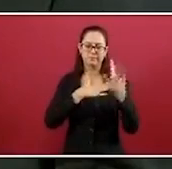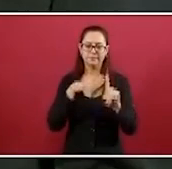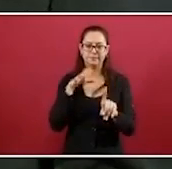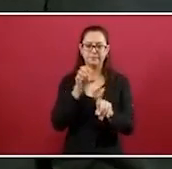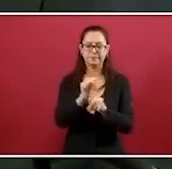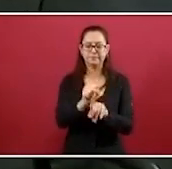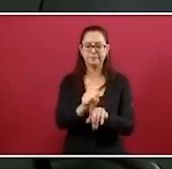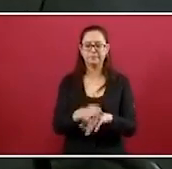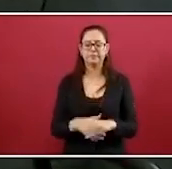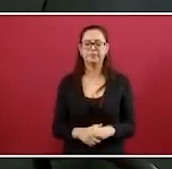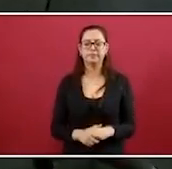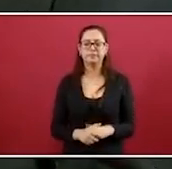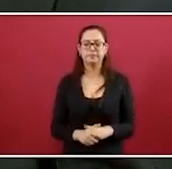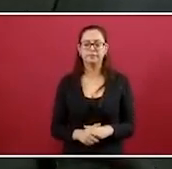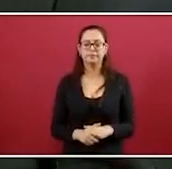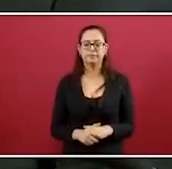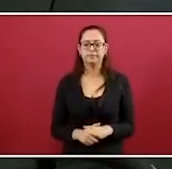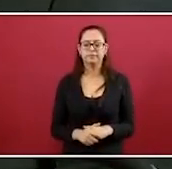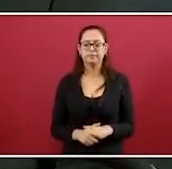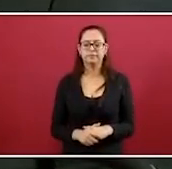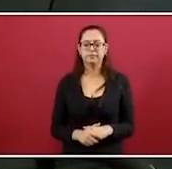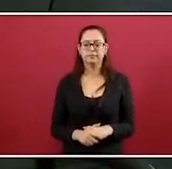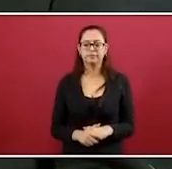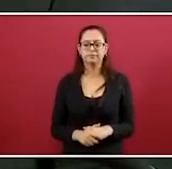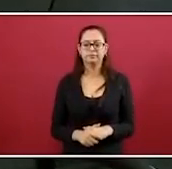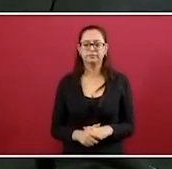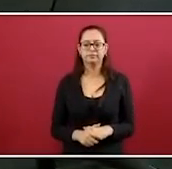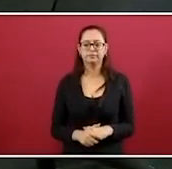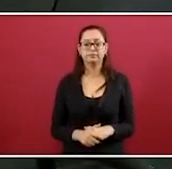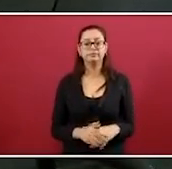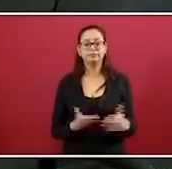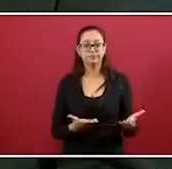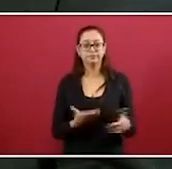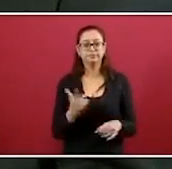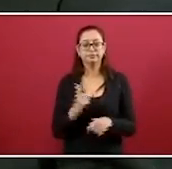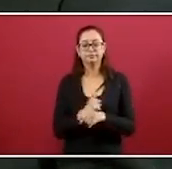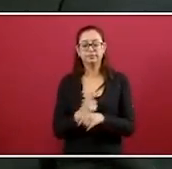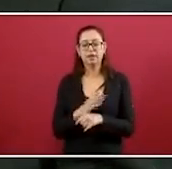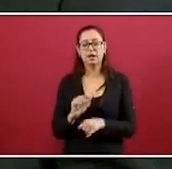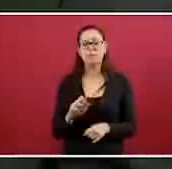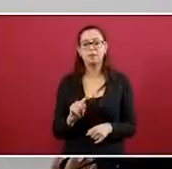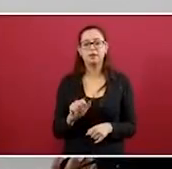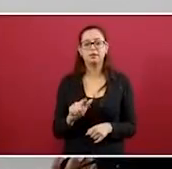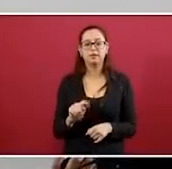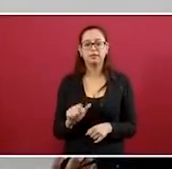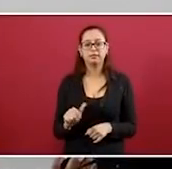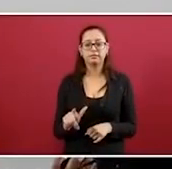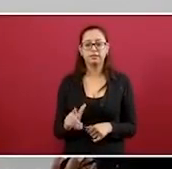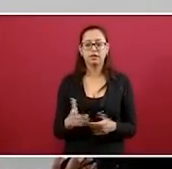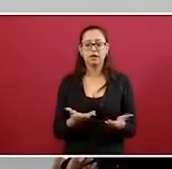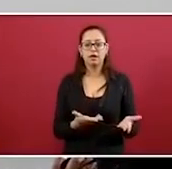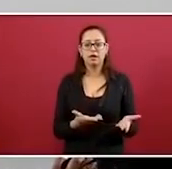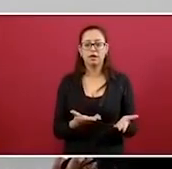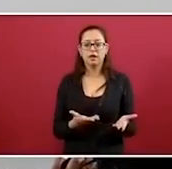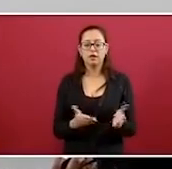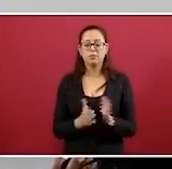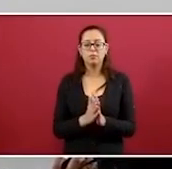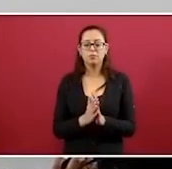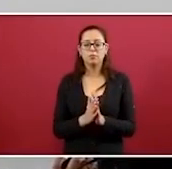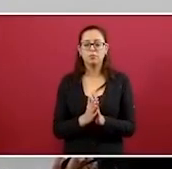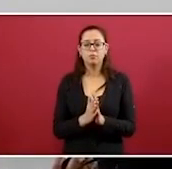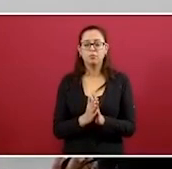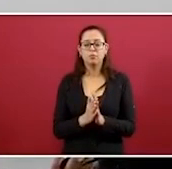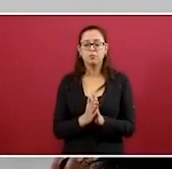En conferencia de prensa este 11 de febrero, el titular del Ejecutivo llamó a empresas que tienen acuerdos con la Comisión a revisar